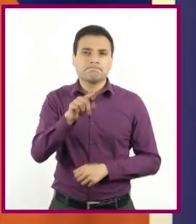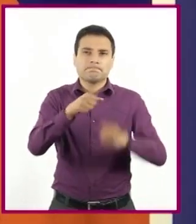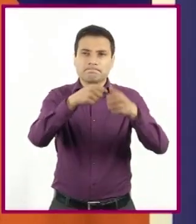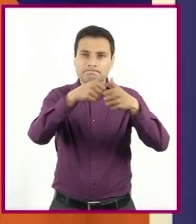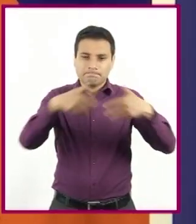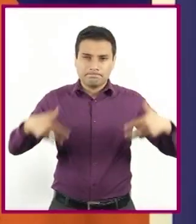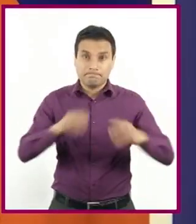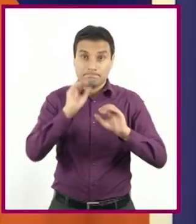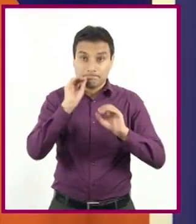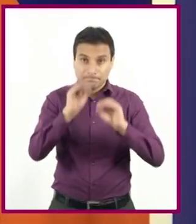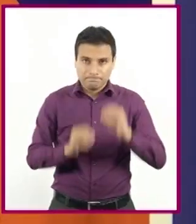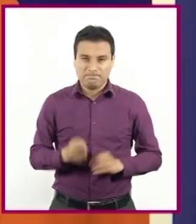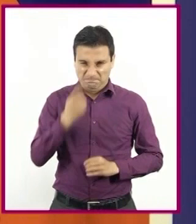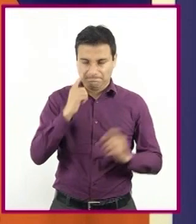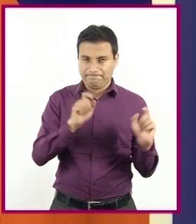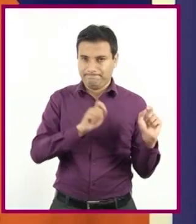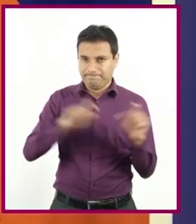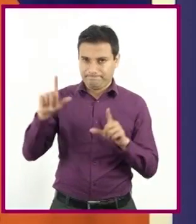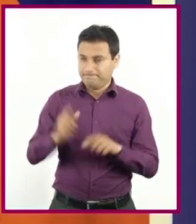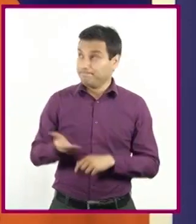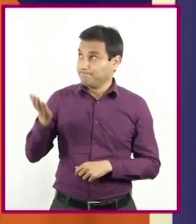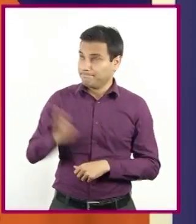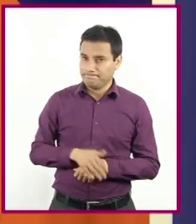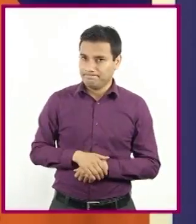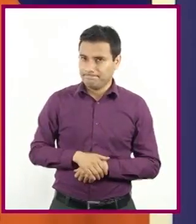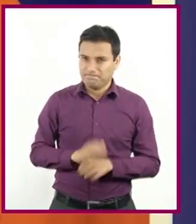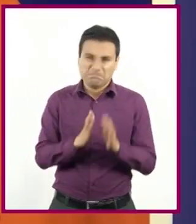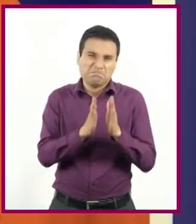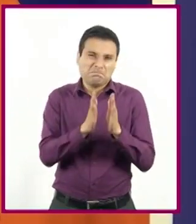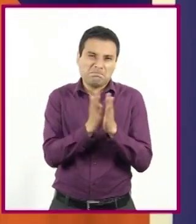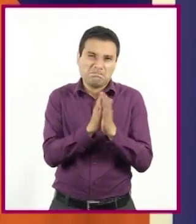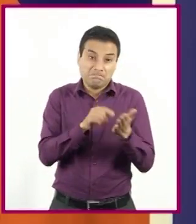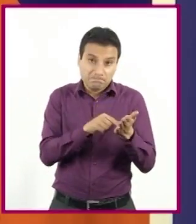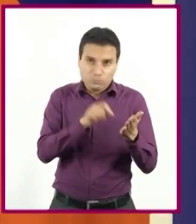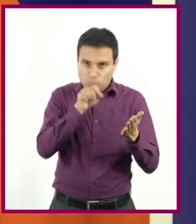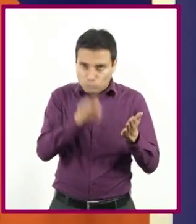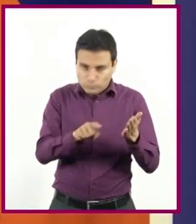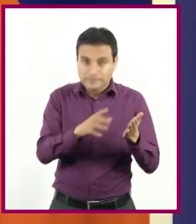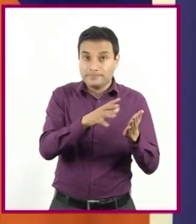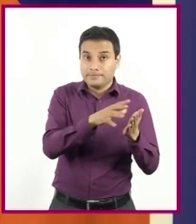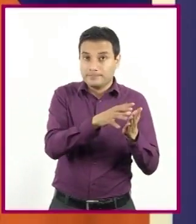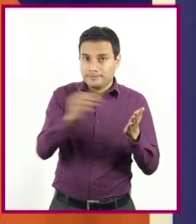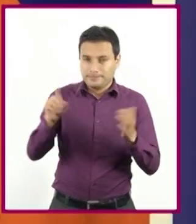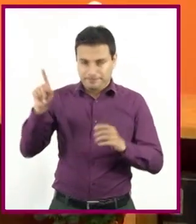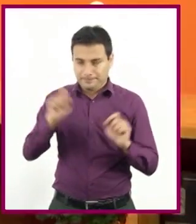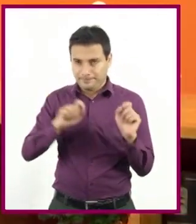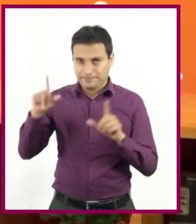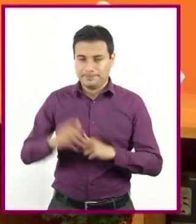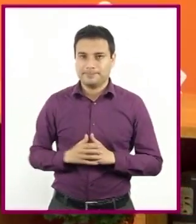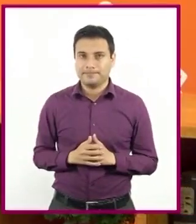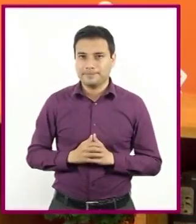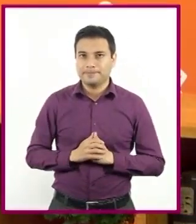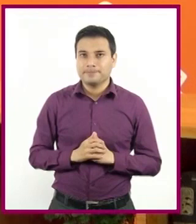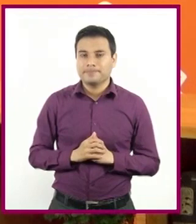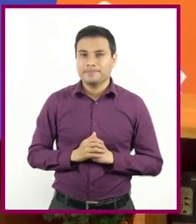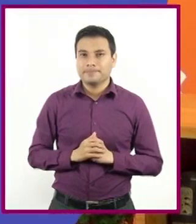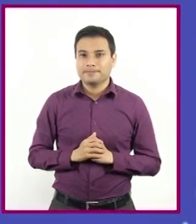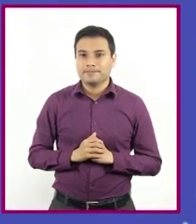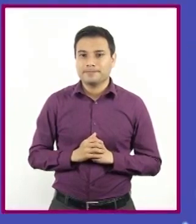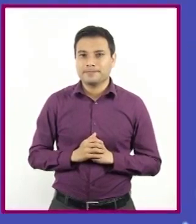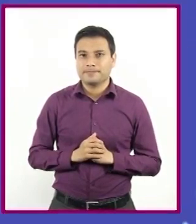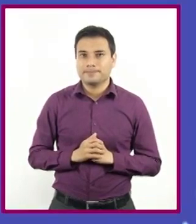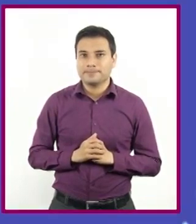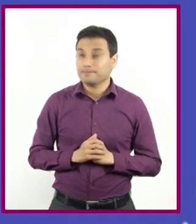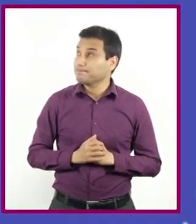como el que les presentamos a continuación, tomado de un libro de texto. Como pueden percatarse, en un primer momento